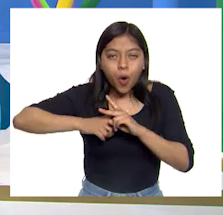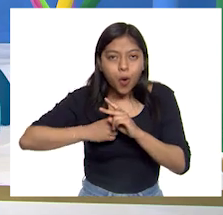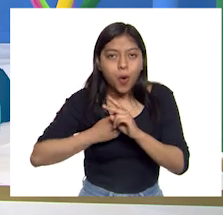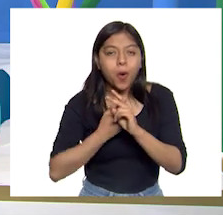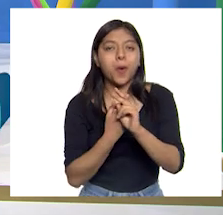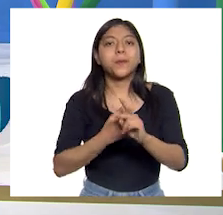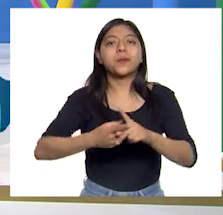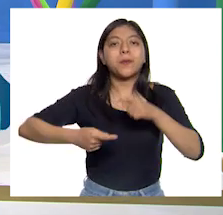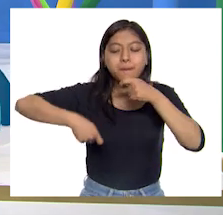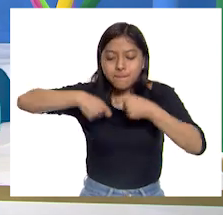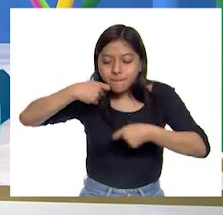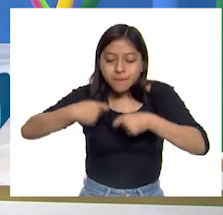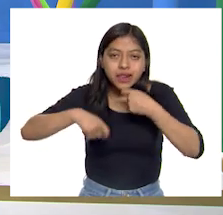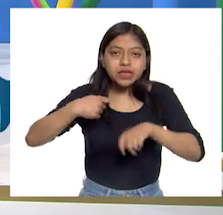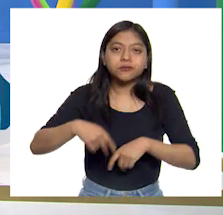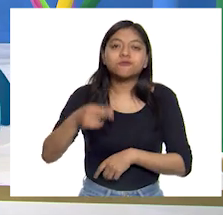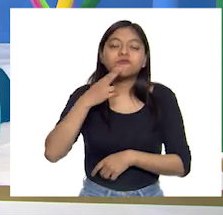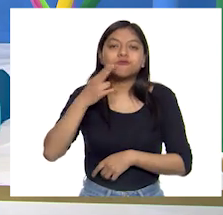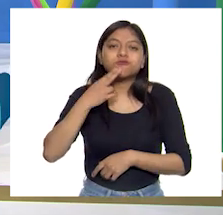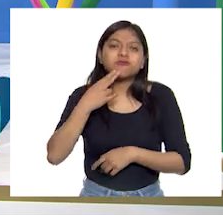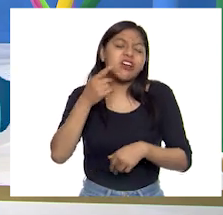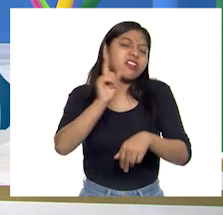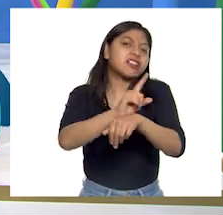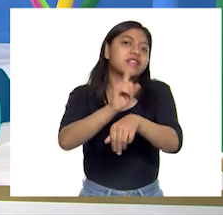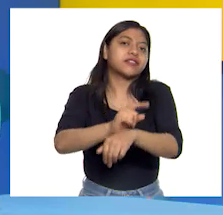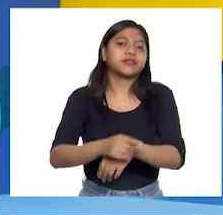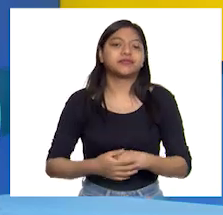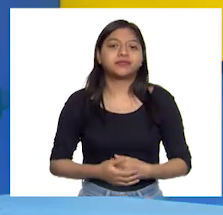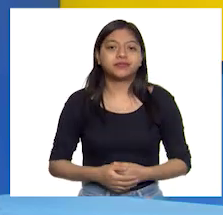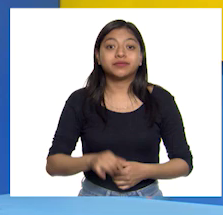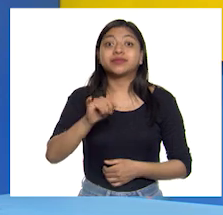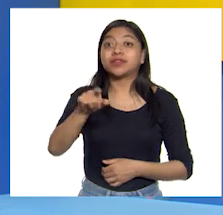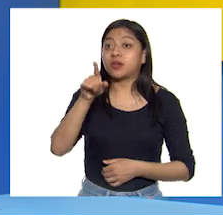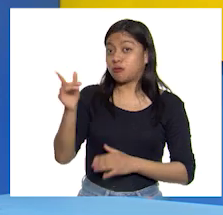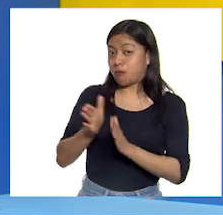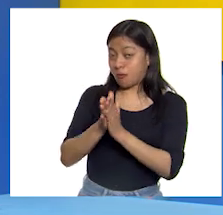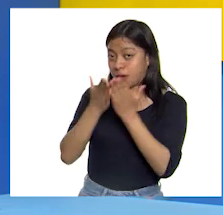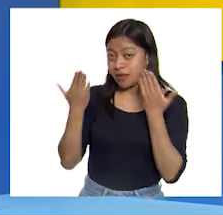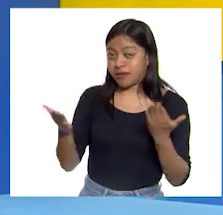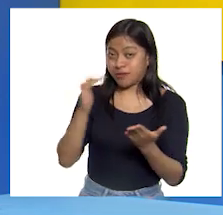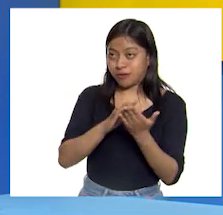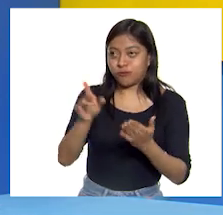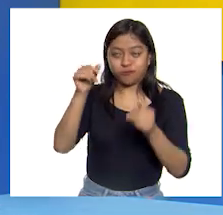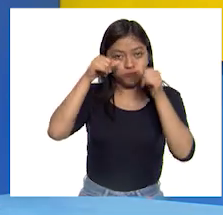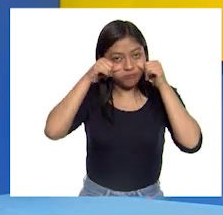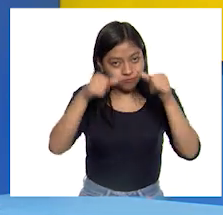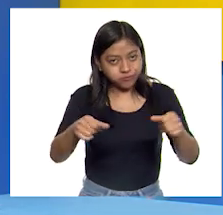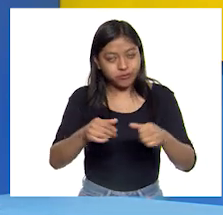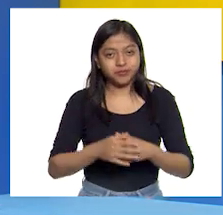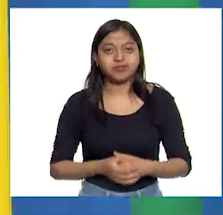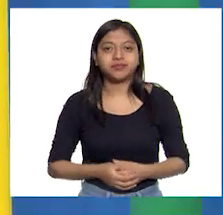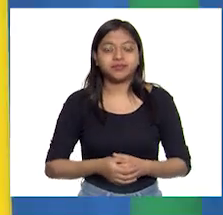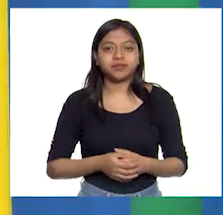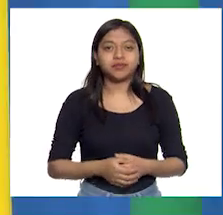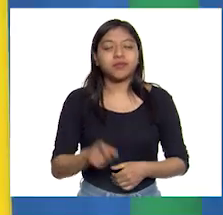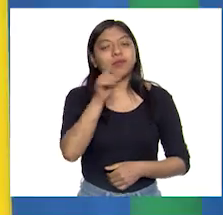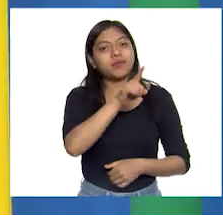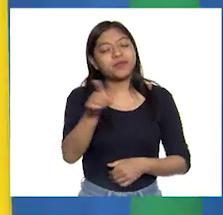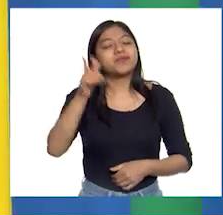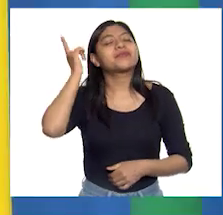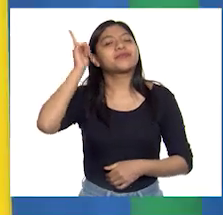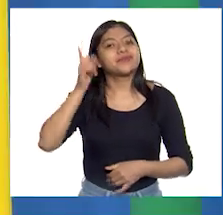la economía, para así asegurar nuestra independencia económica respecto del exterior. Ahora entiendo. Otro de